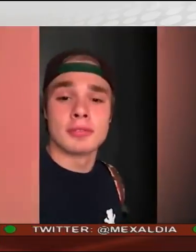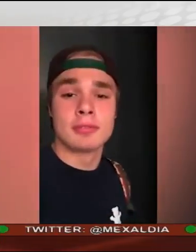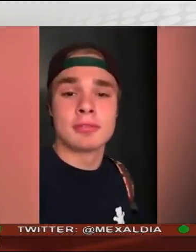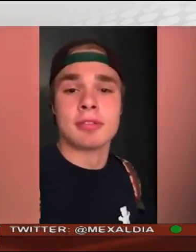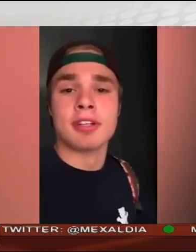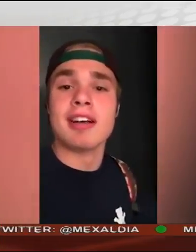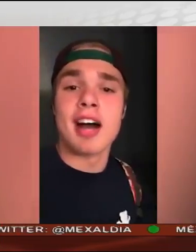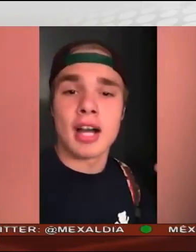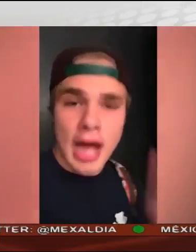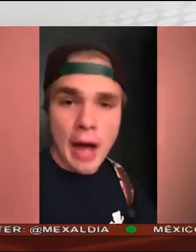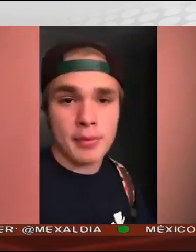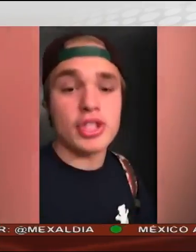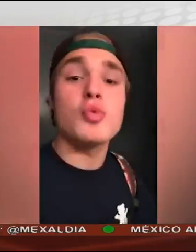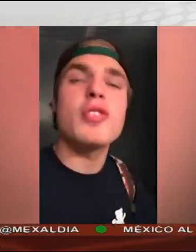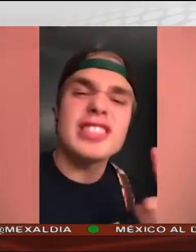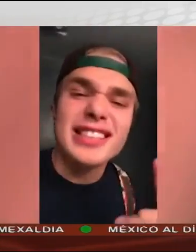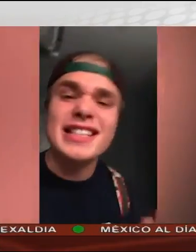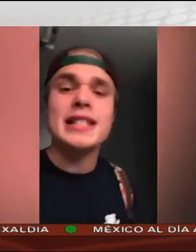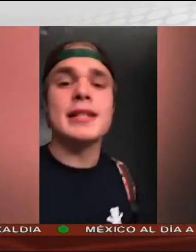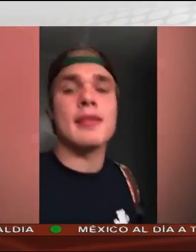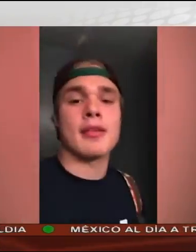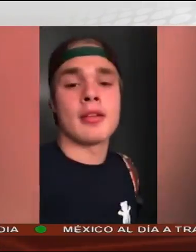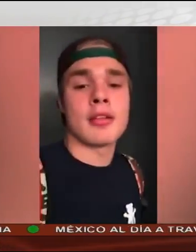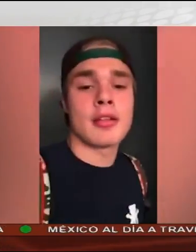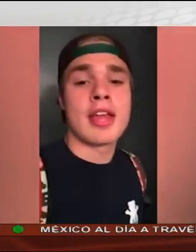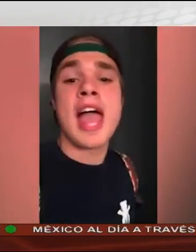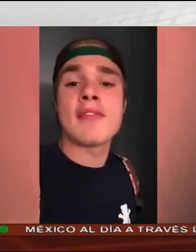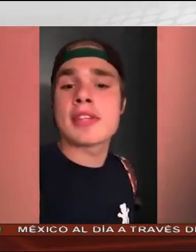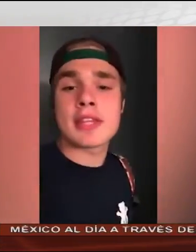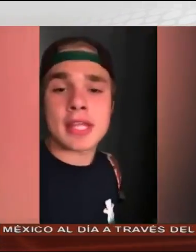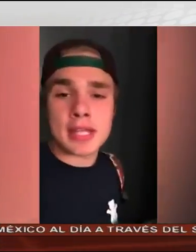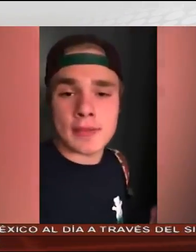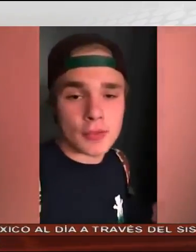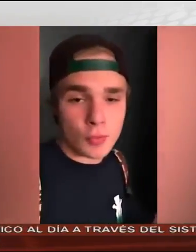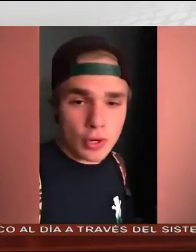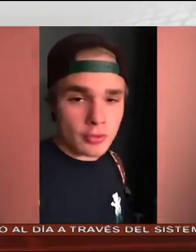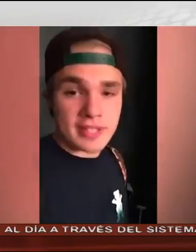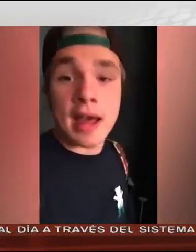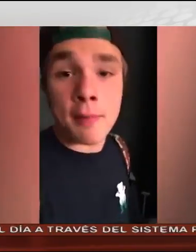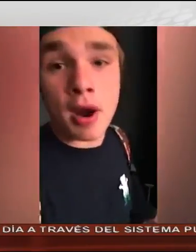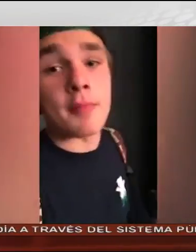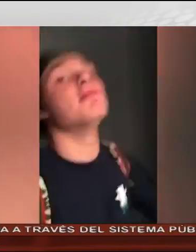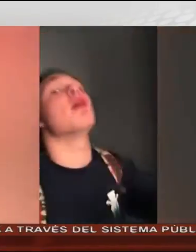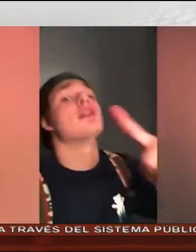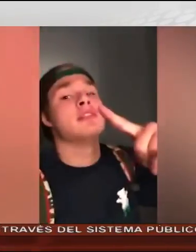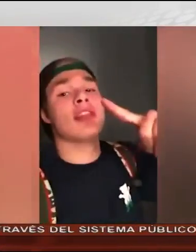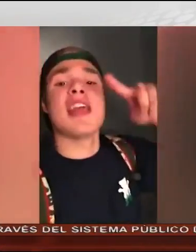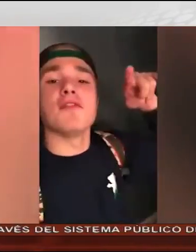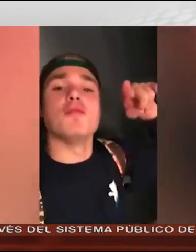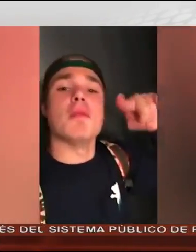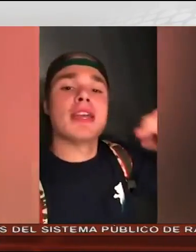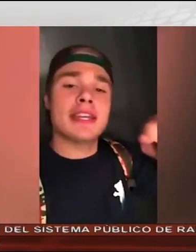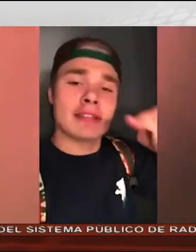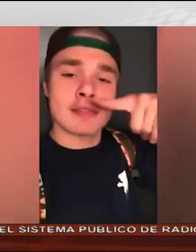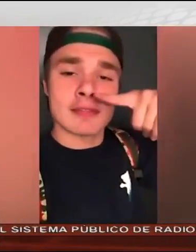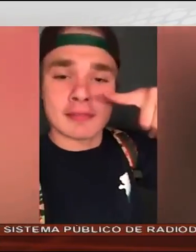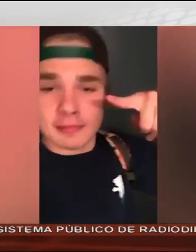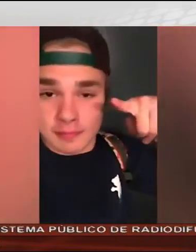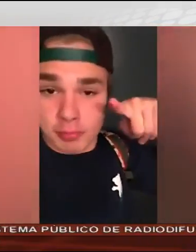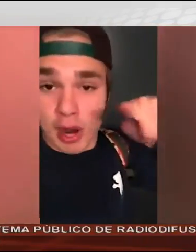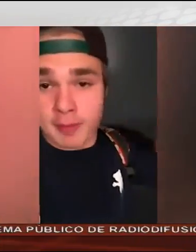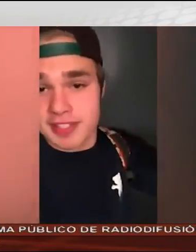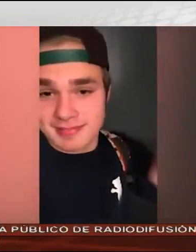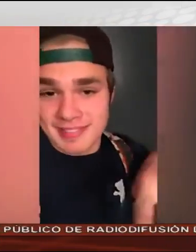una promesa, pero si lo conviertes en una promesa, será una promesa. Dios bendiga a América, Dios te bendiga a